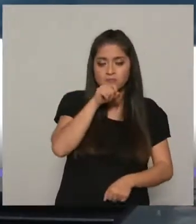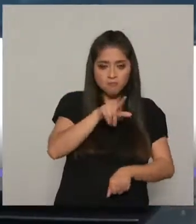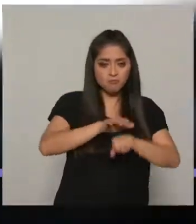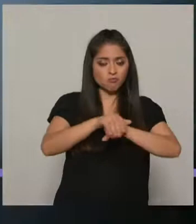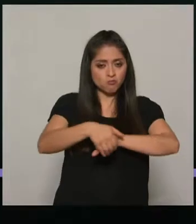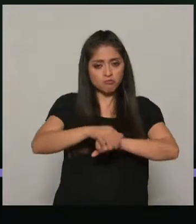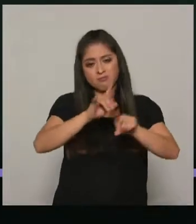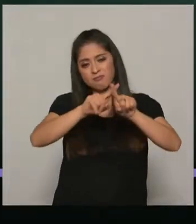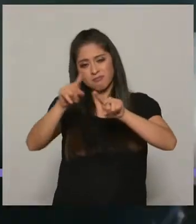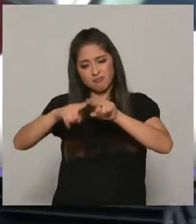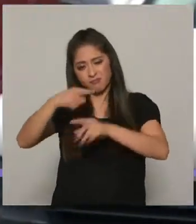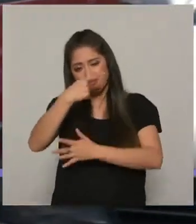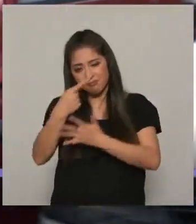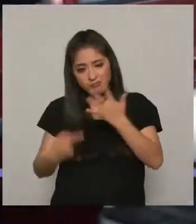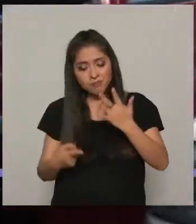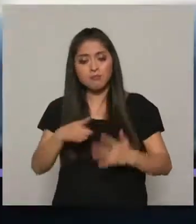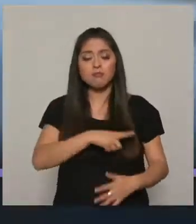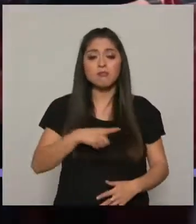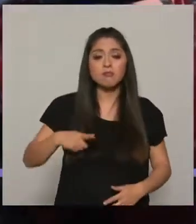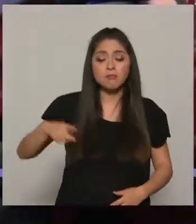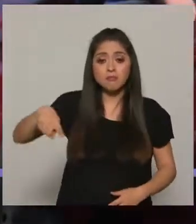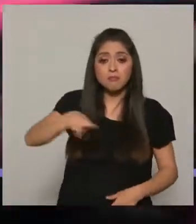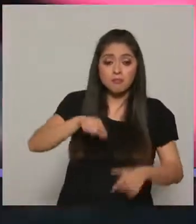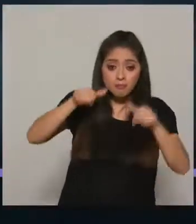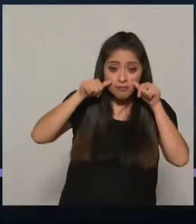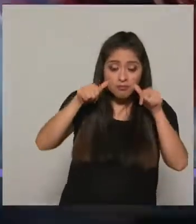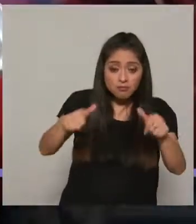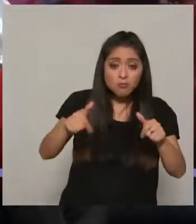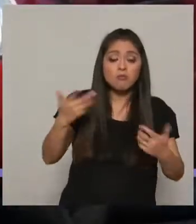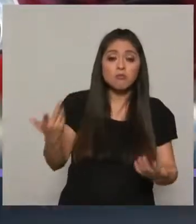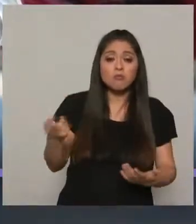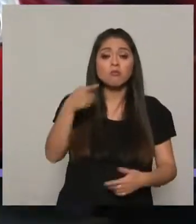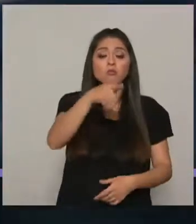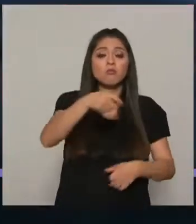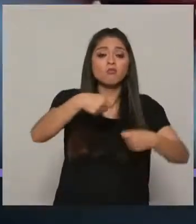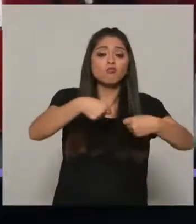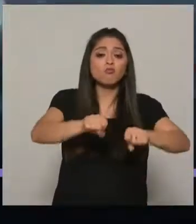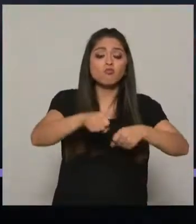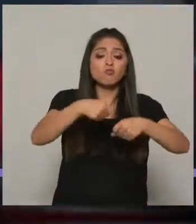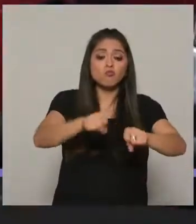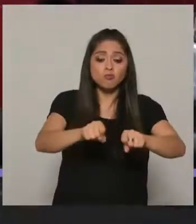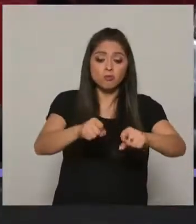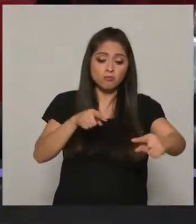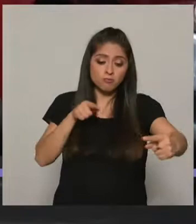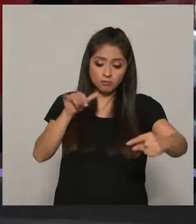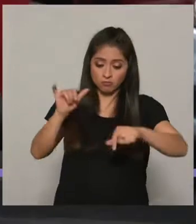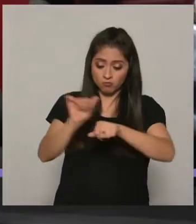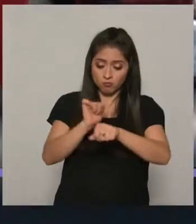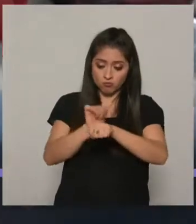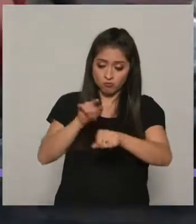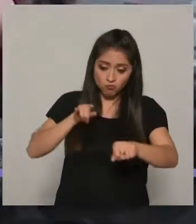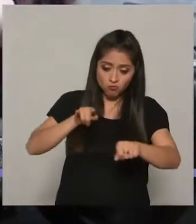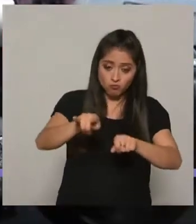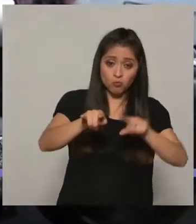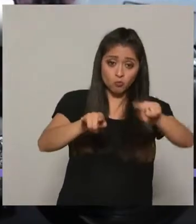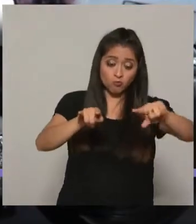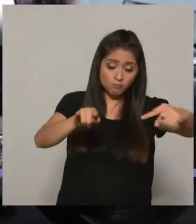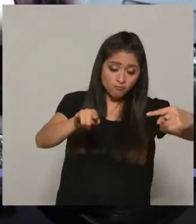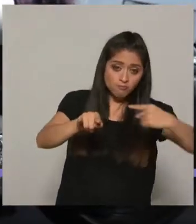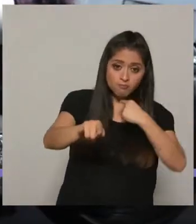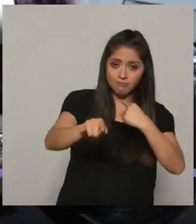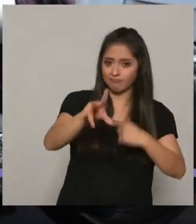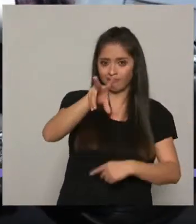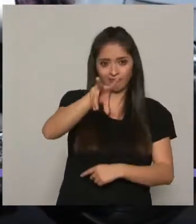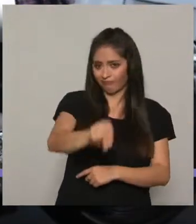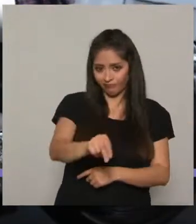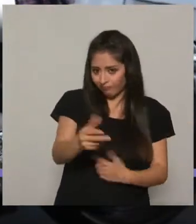sea, hay que seguir las indicaciones, no circular en sentido contrario, aunque lleves bicicleta o motocicleta,